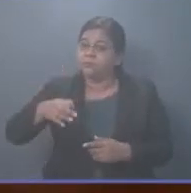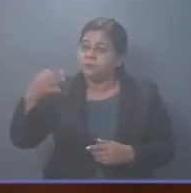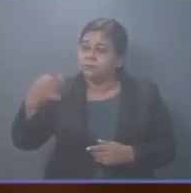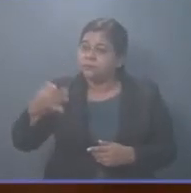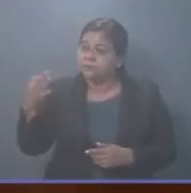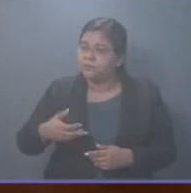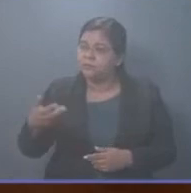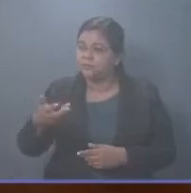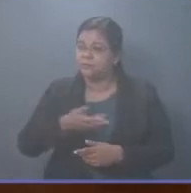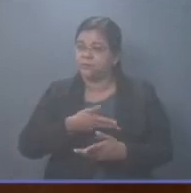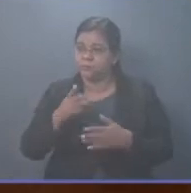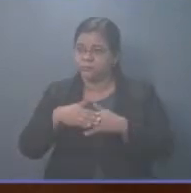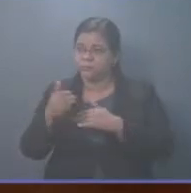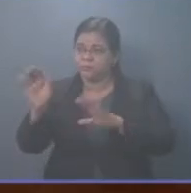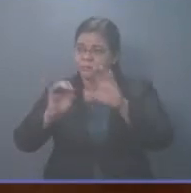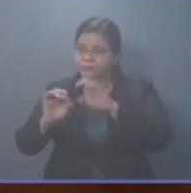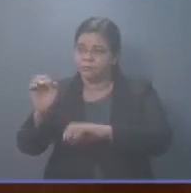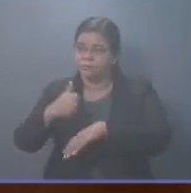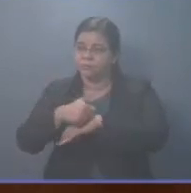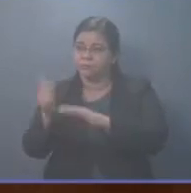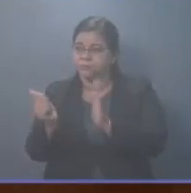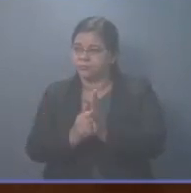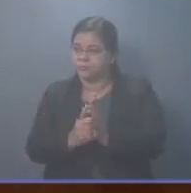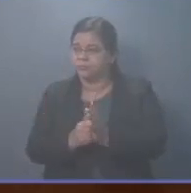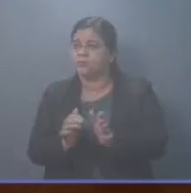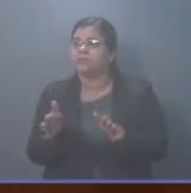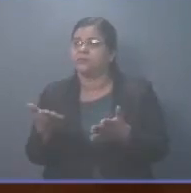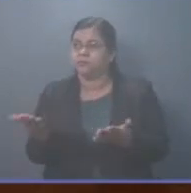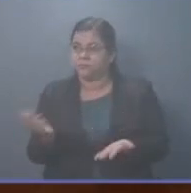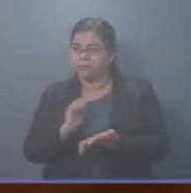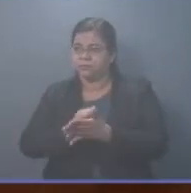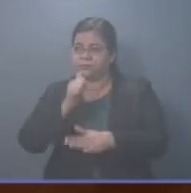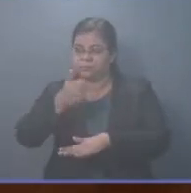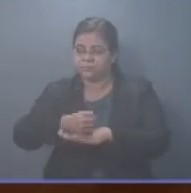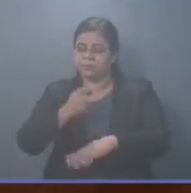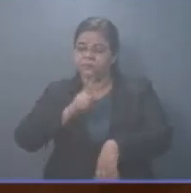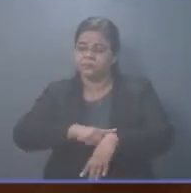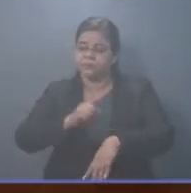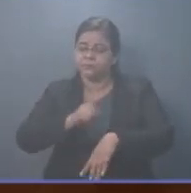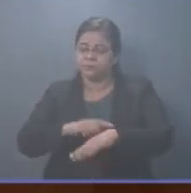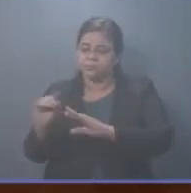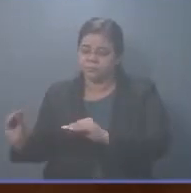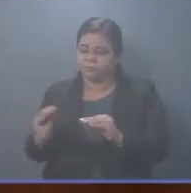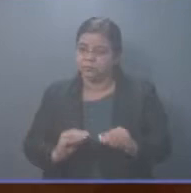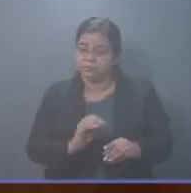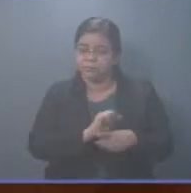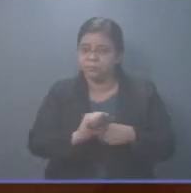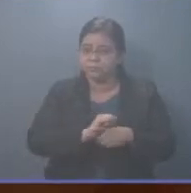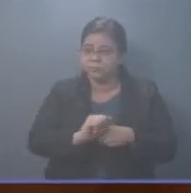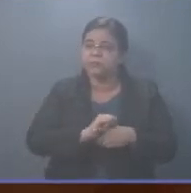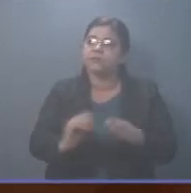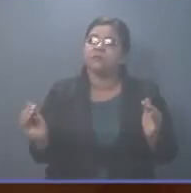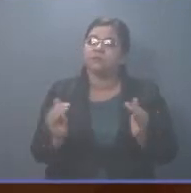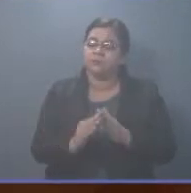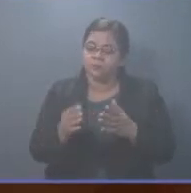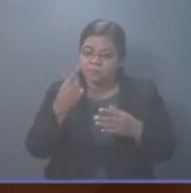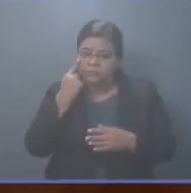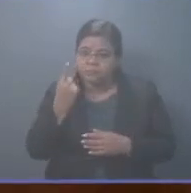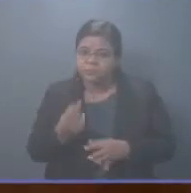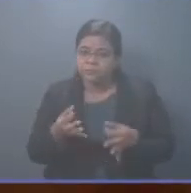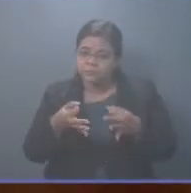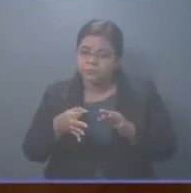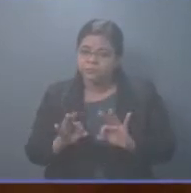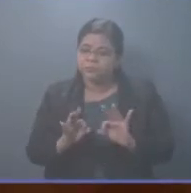lo expuesto sea evaluado por la Asamblea Legislativa para el establecimiento del plazo de vigencia del decreto, así como para idear los mecanismos que